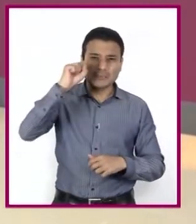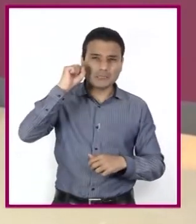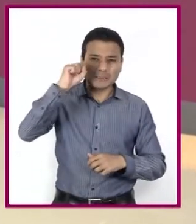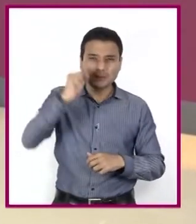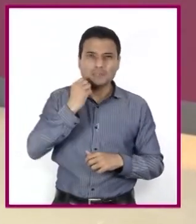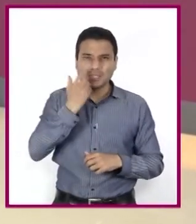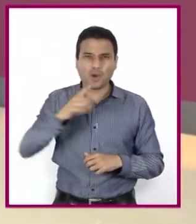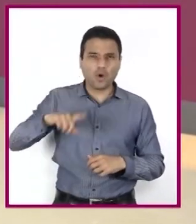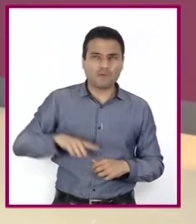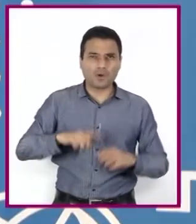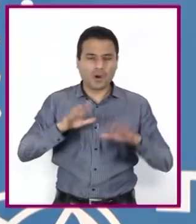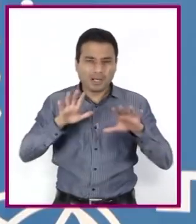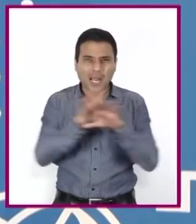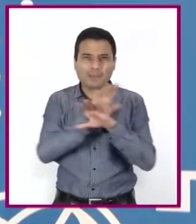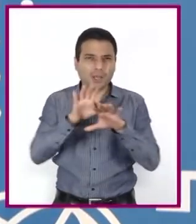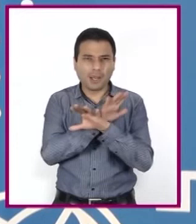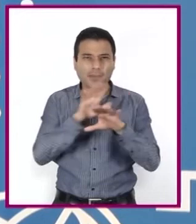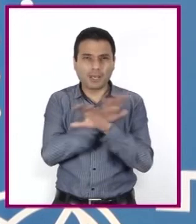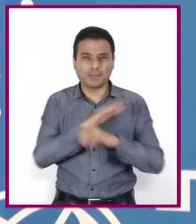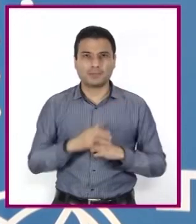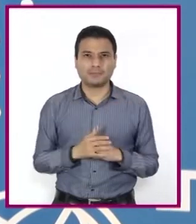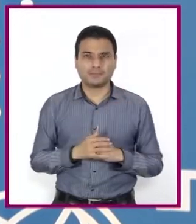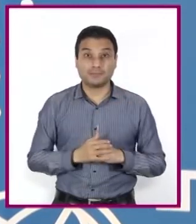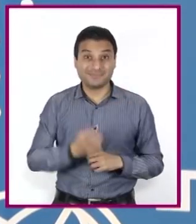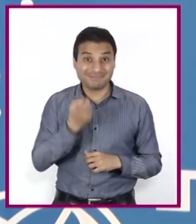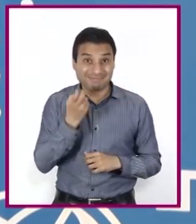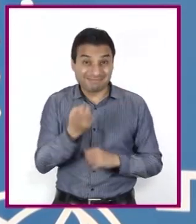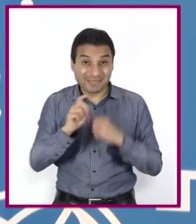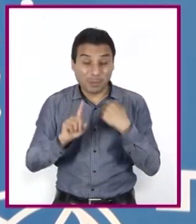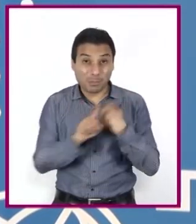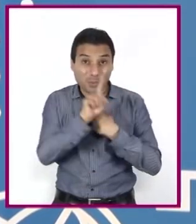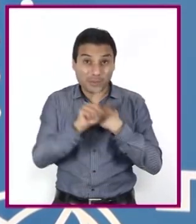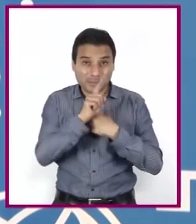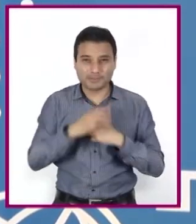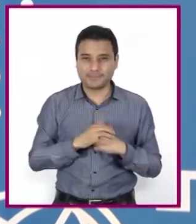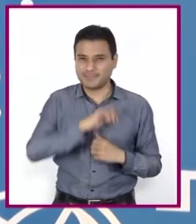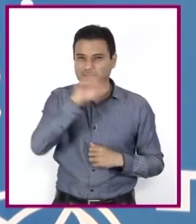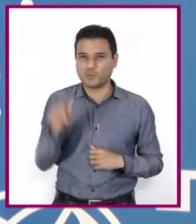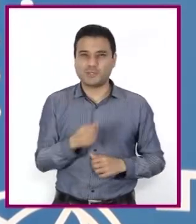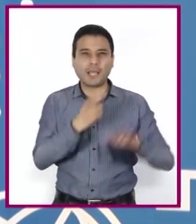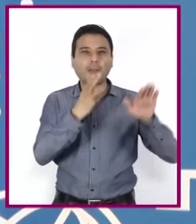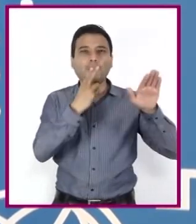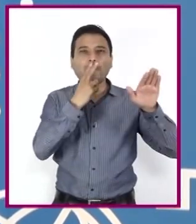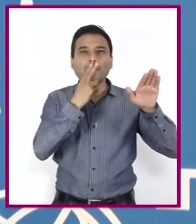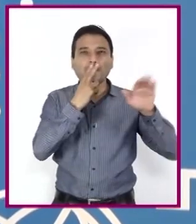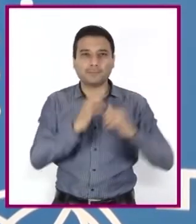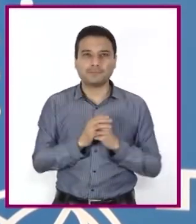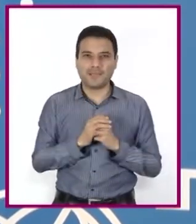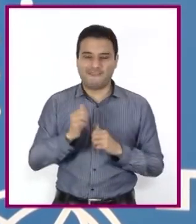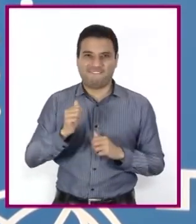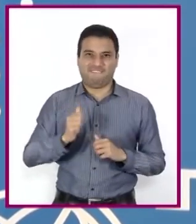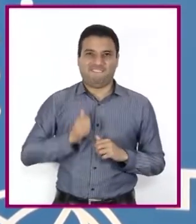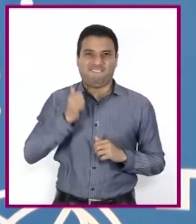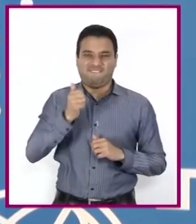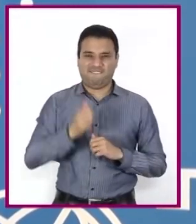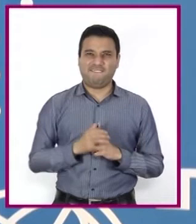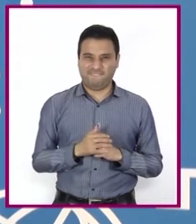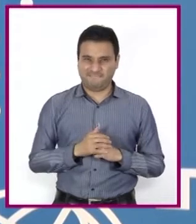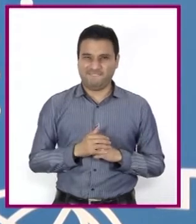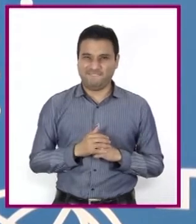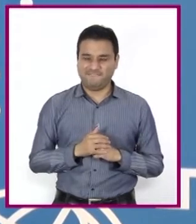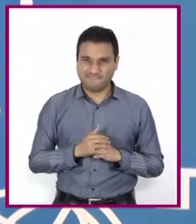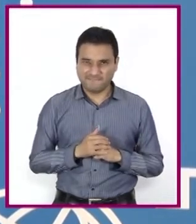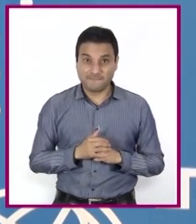en el poder. Esta situación fue aprovechada por Adolf Hitler, pues logró encabezar el